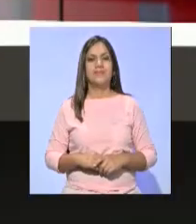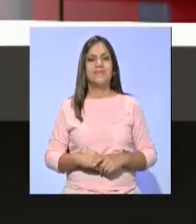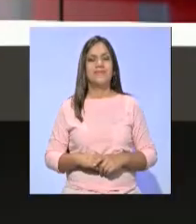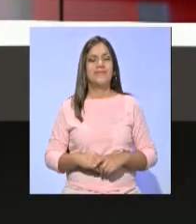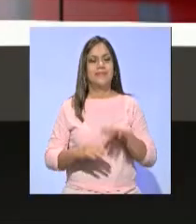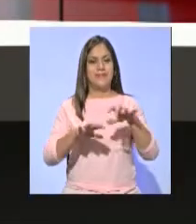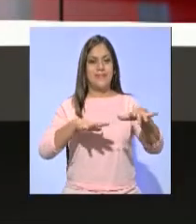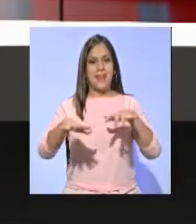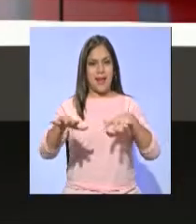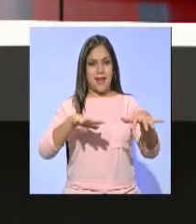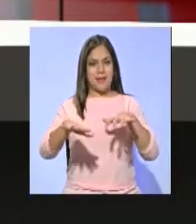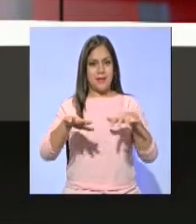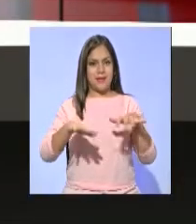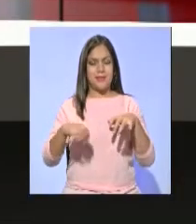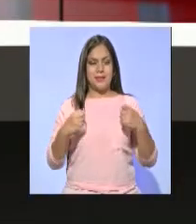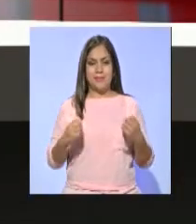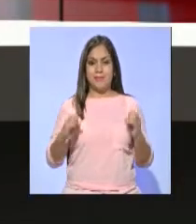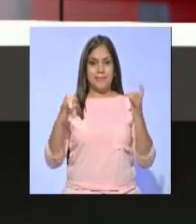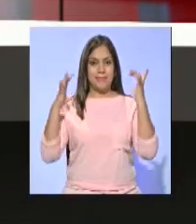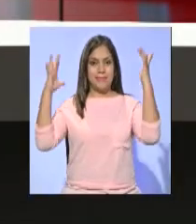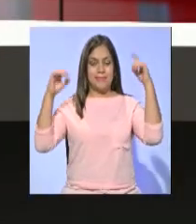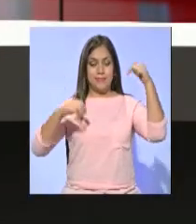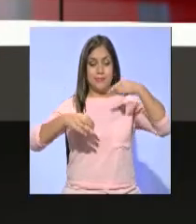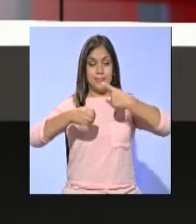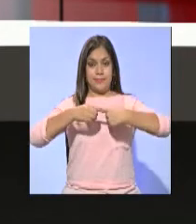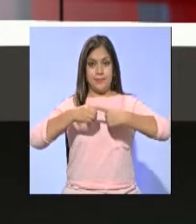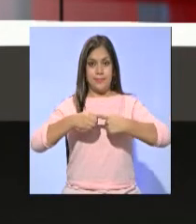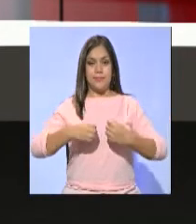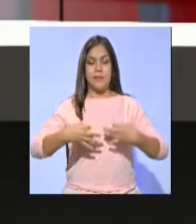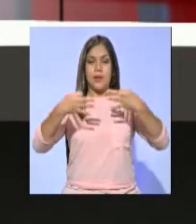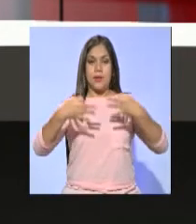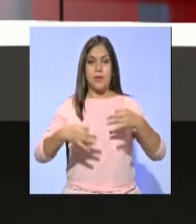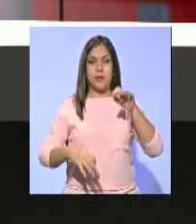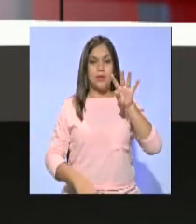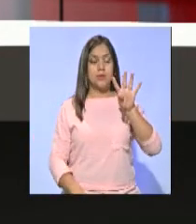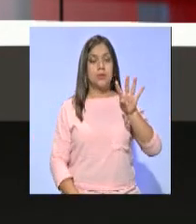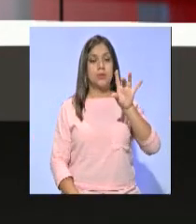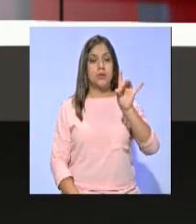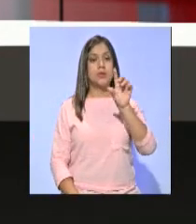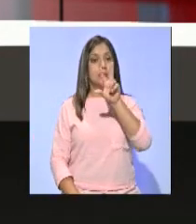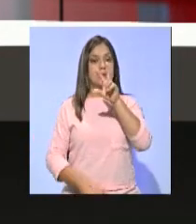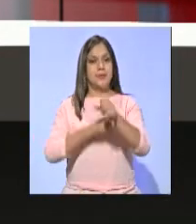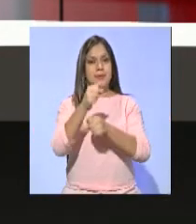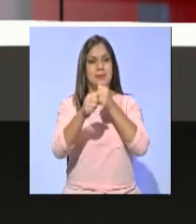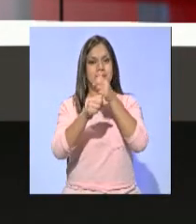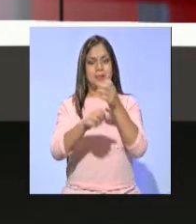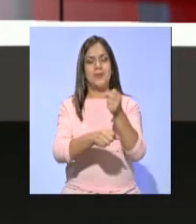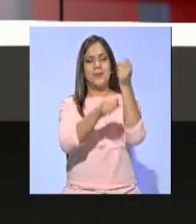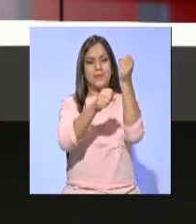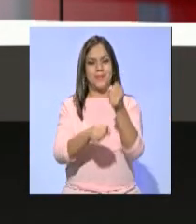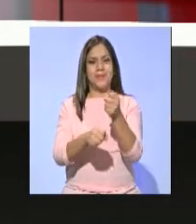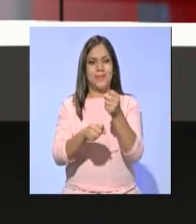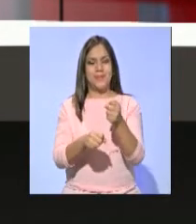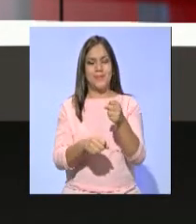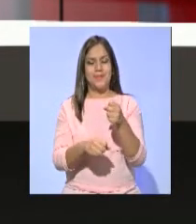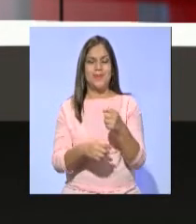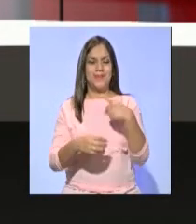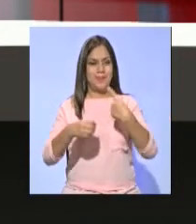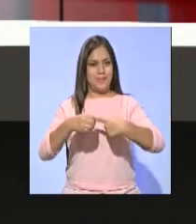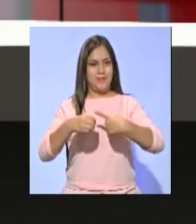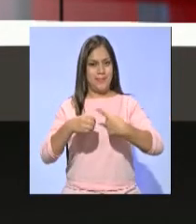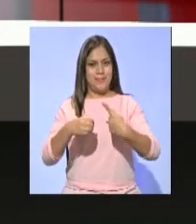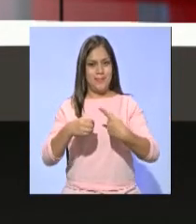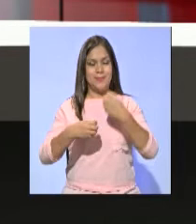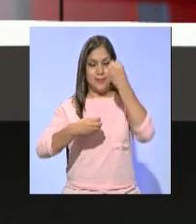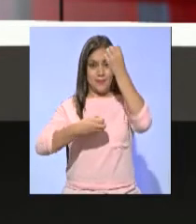Las actividades se intensifican en la capital a propósito de los 483 años de fundación de la Carita de Dios. Les